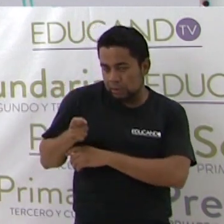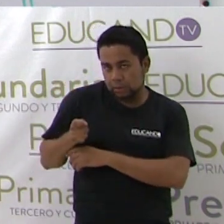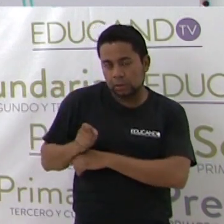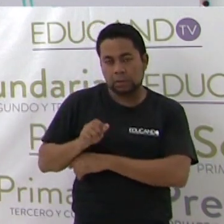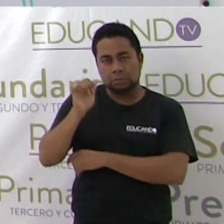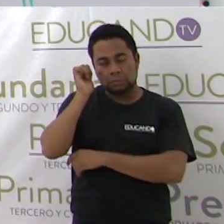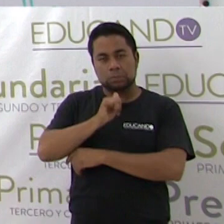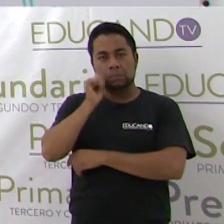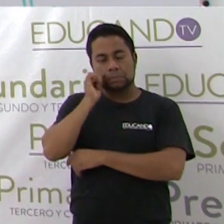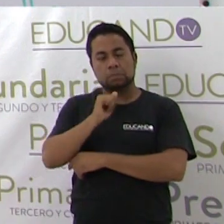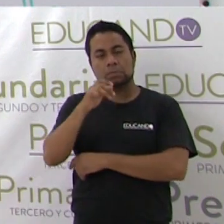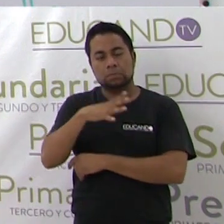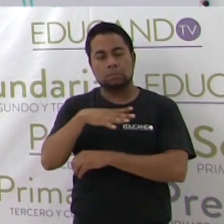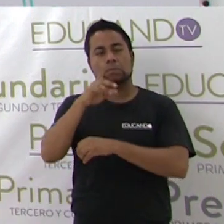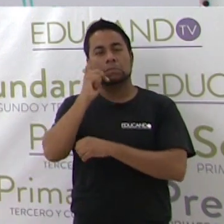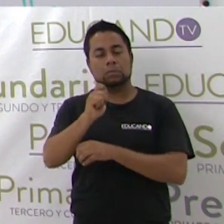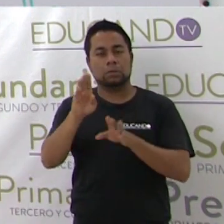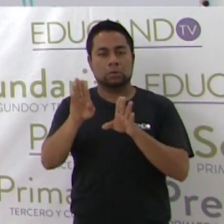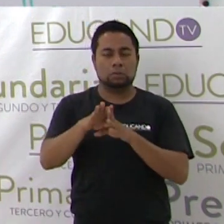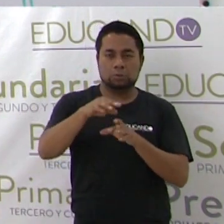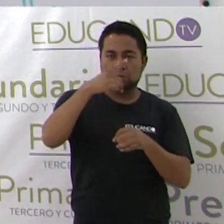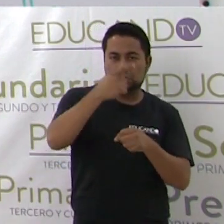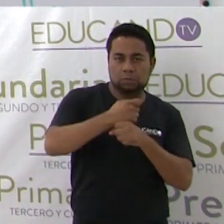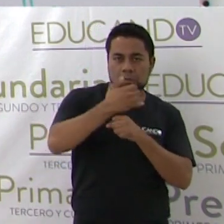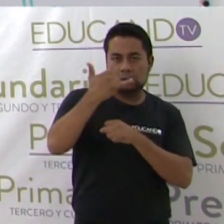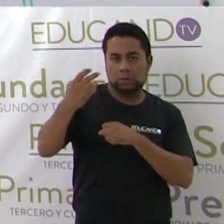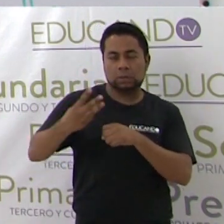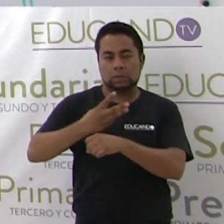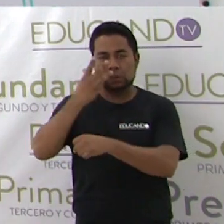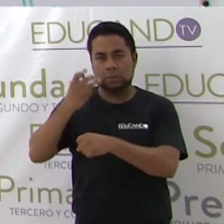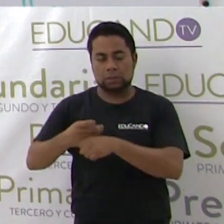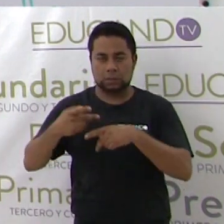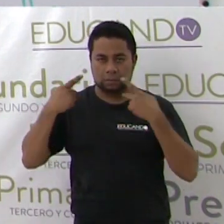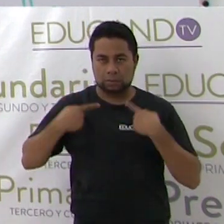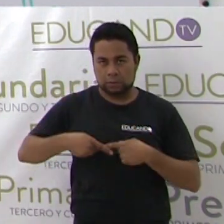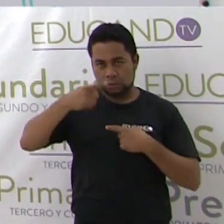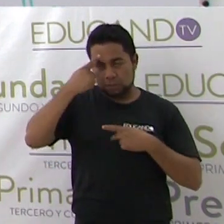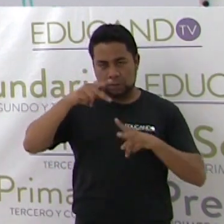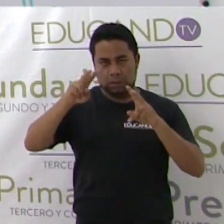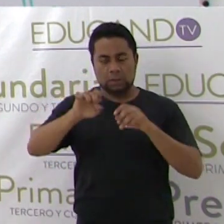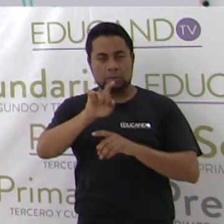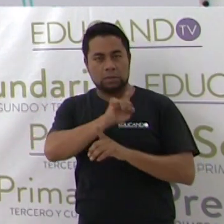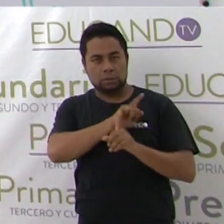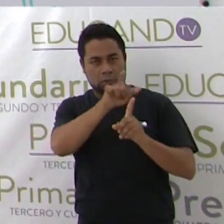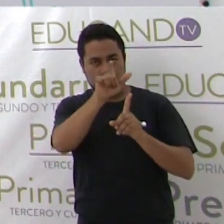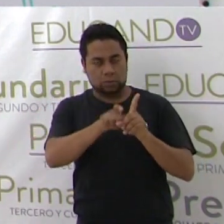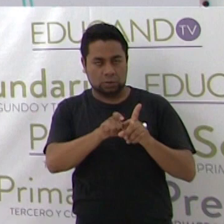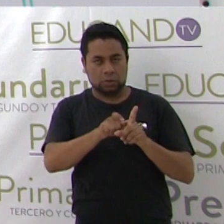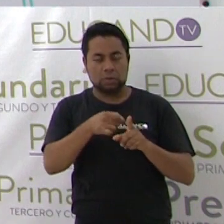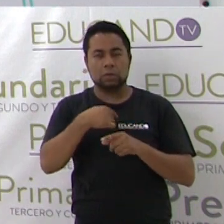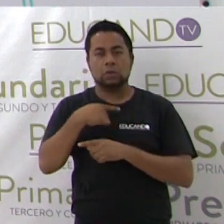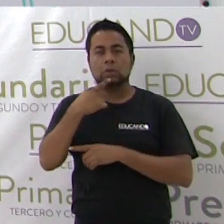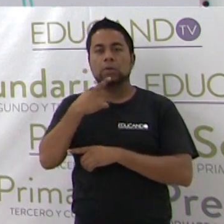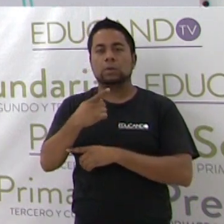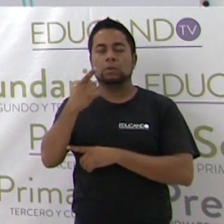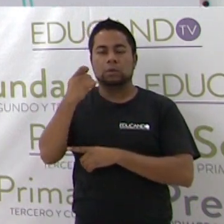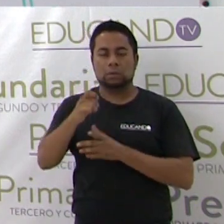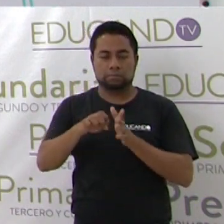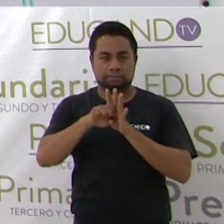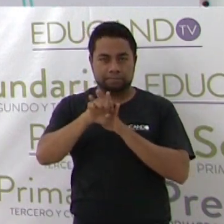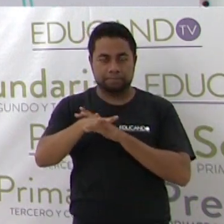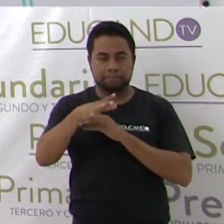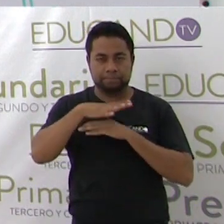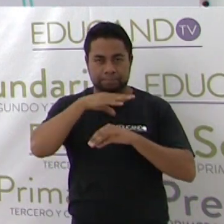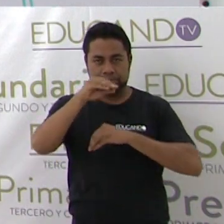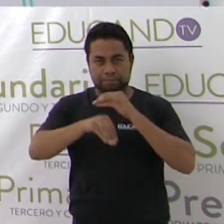que sean de la primera y de la tercera persona del singular. Me refiero a que van a